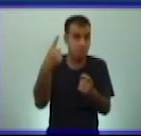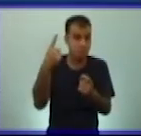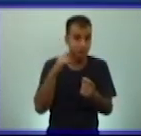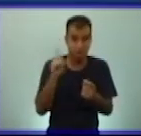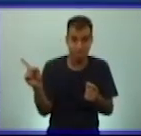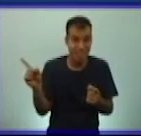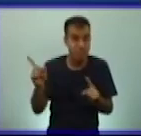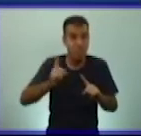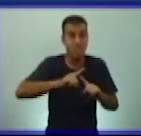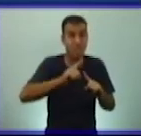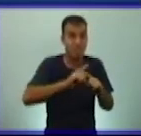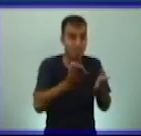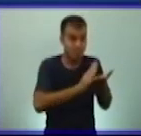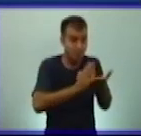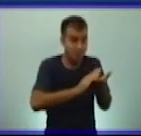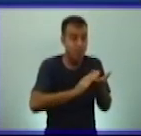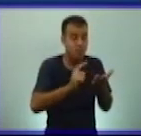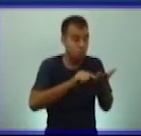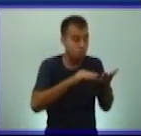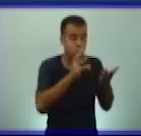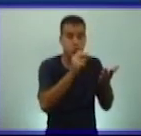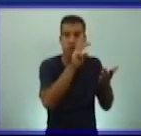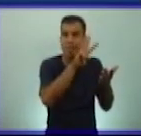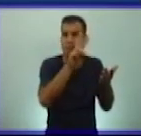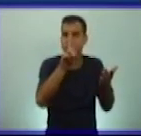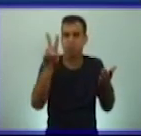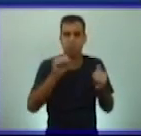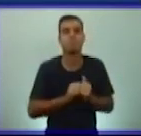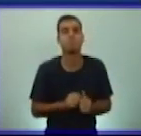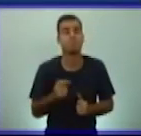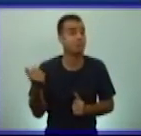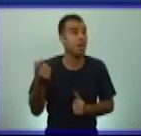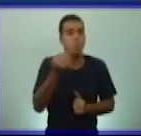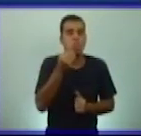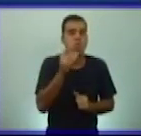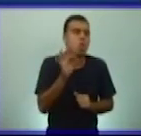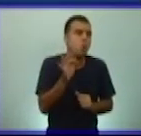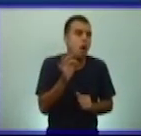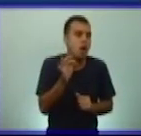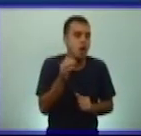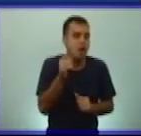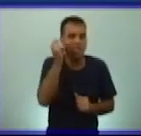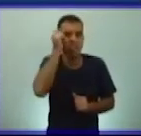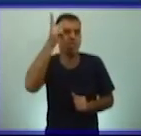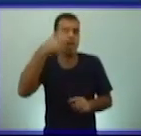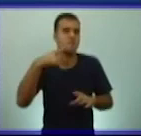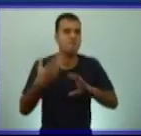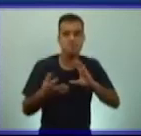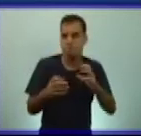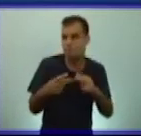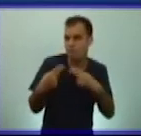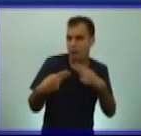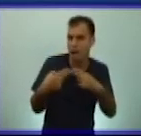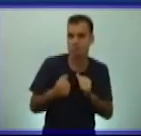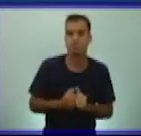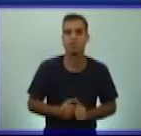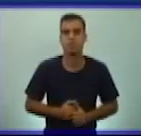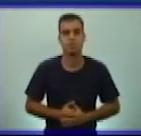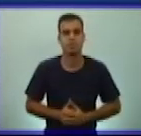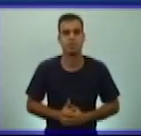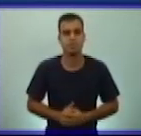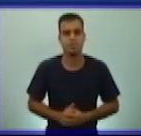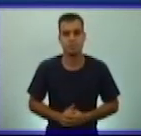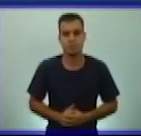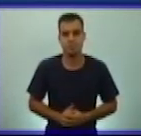libro de texto en la página 322, para que les sirva de modelo, para que les sirva de referencia en